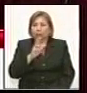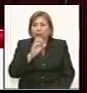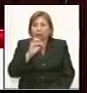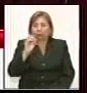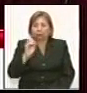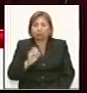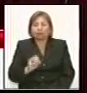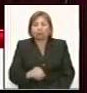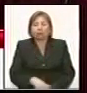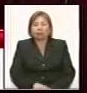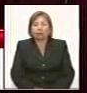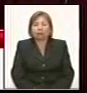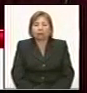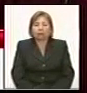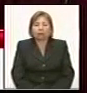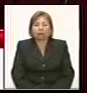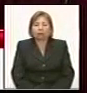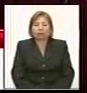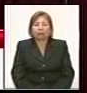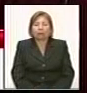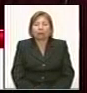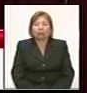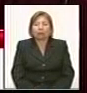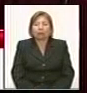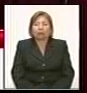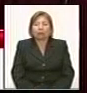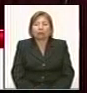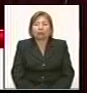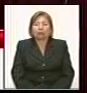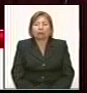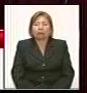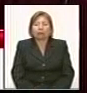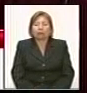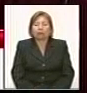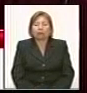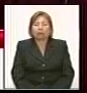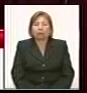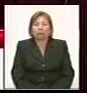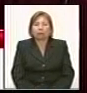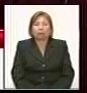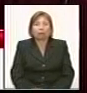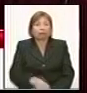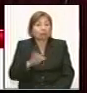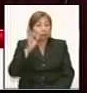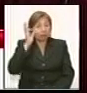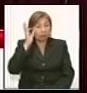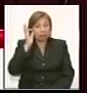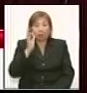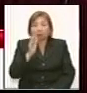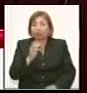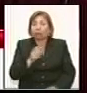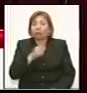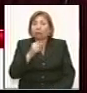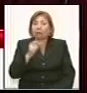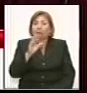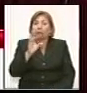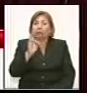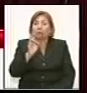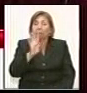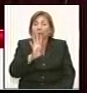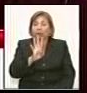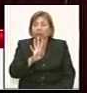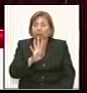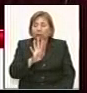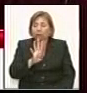0.03% de diferencia, ¿no? Entonces, y el fujimorismo logra tener